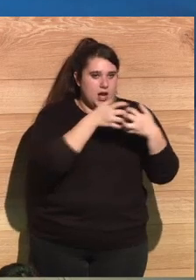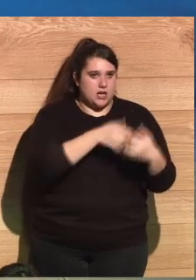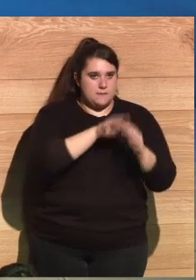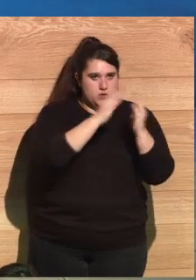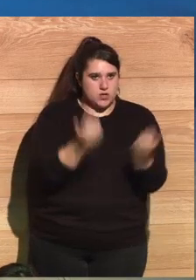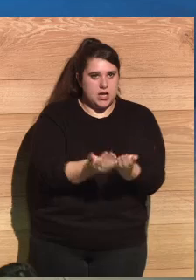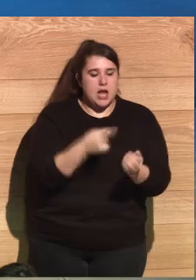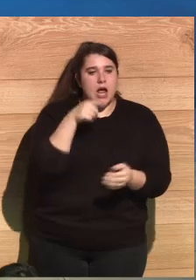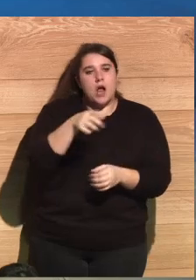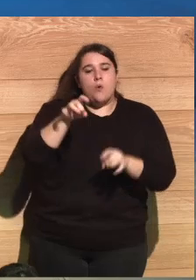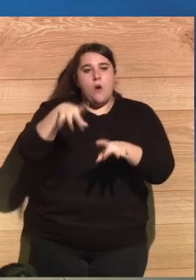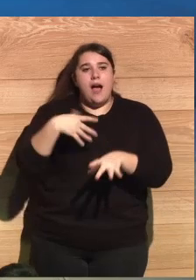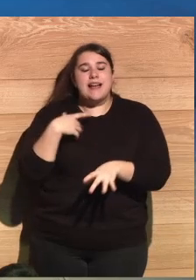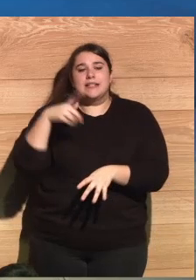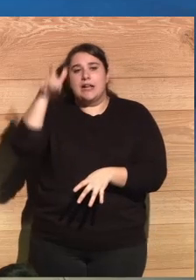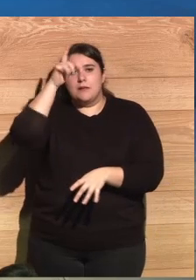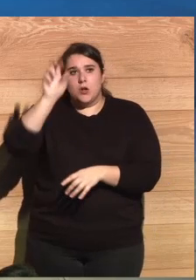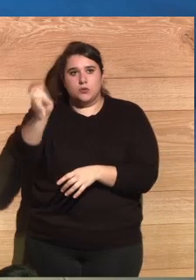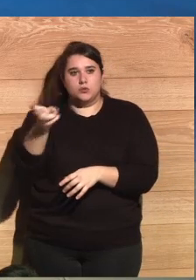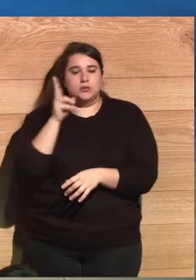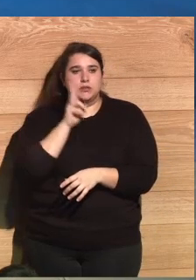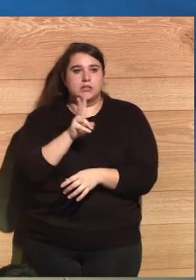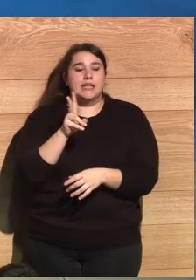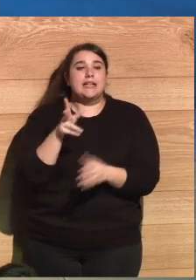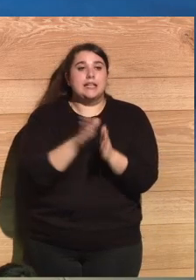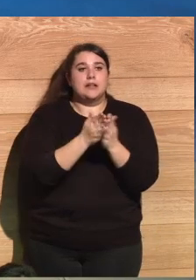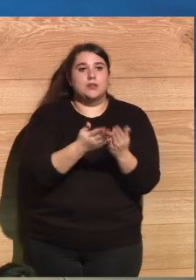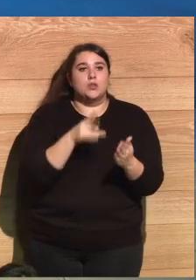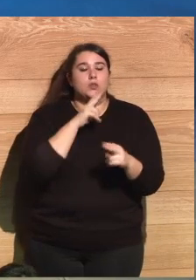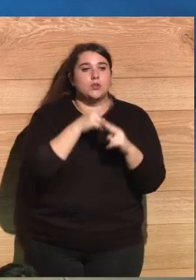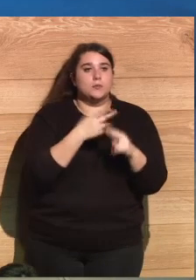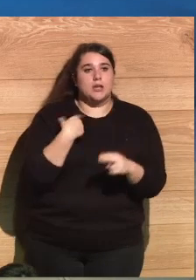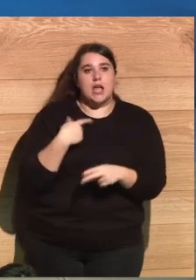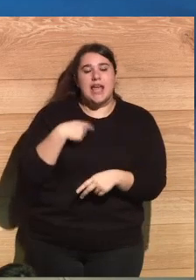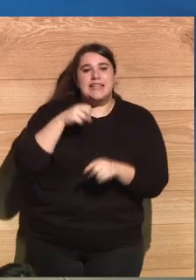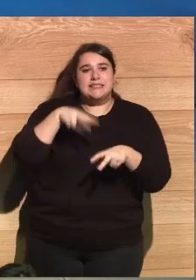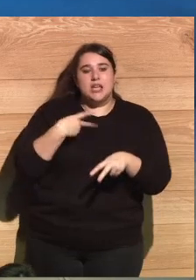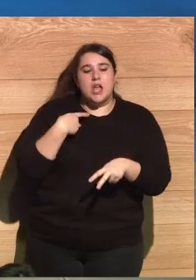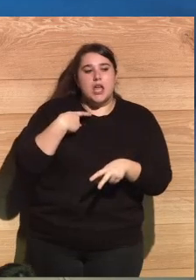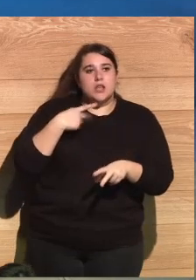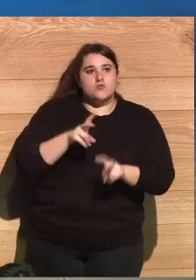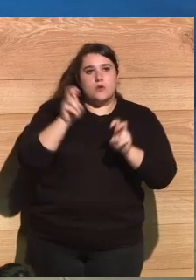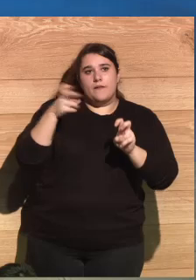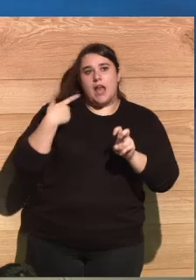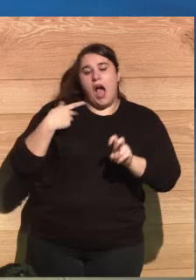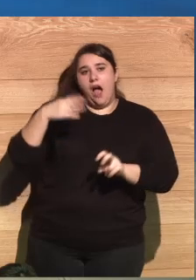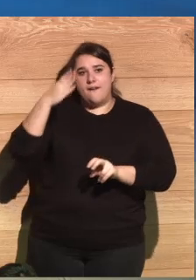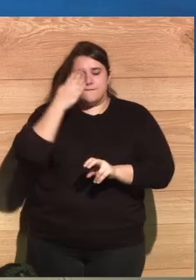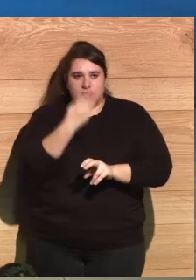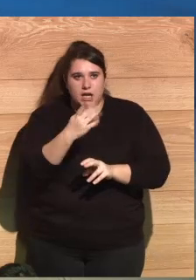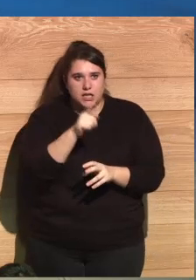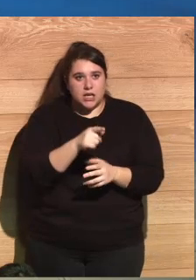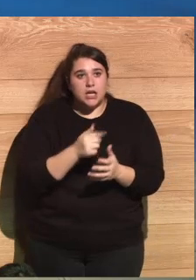muchos jóvenes alemanes, habían leído un libro que se titula Sin novedad en el frente, de Erich Maria Remarque, del que se hizo además una